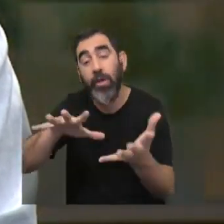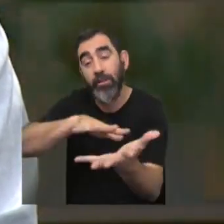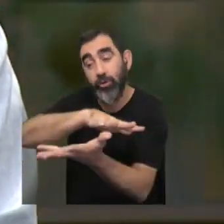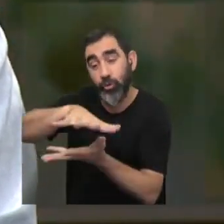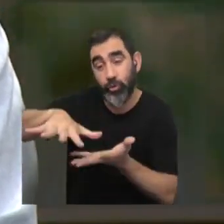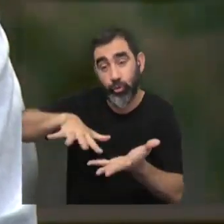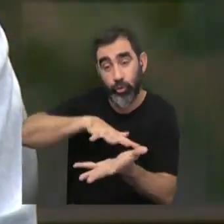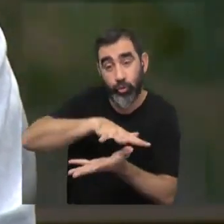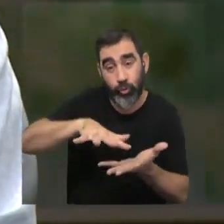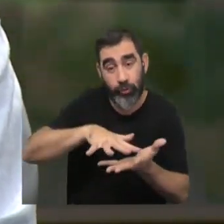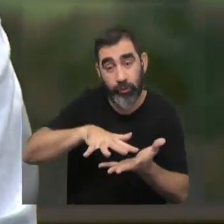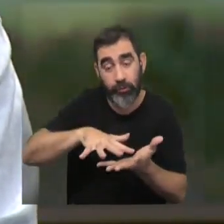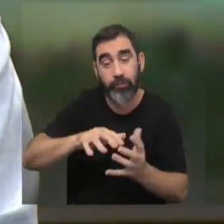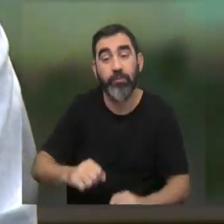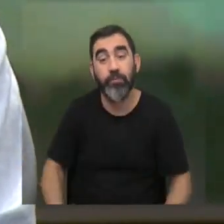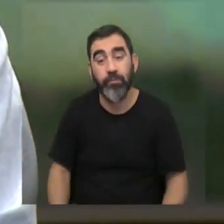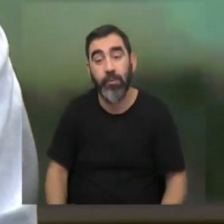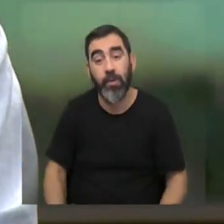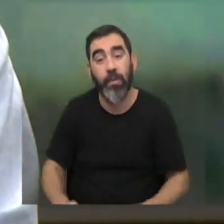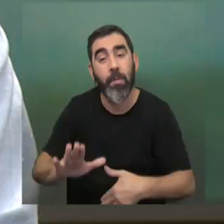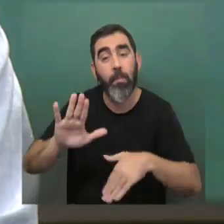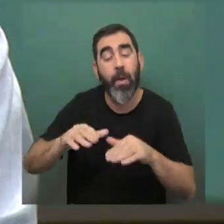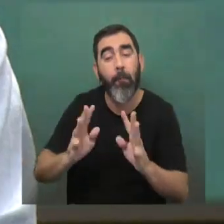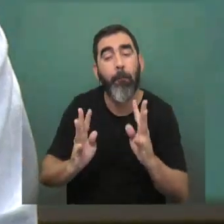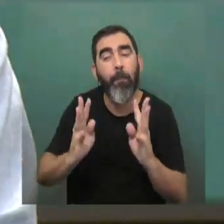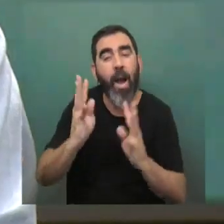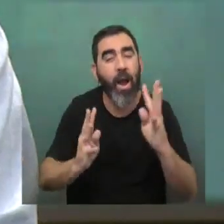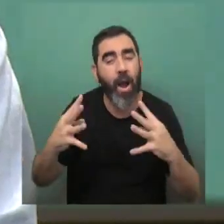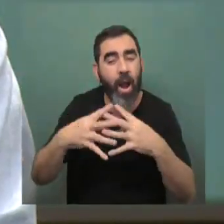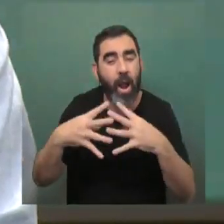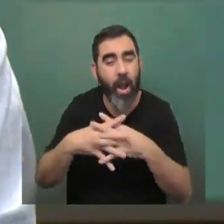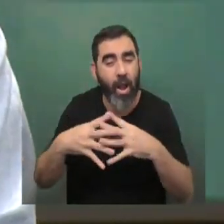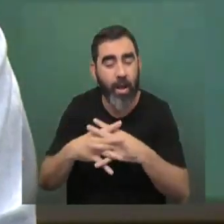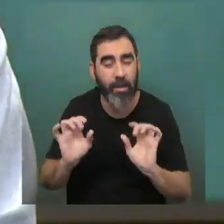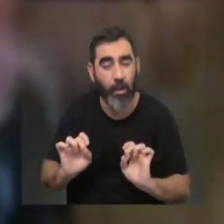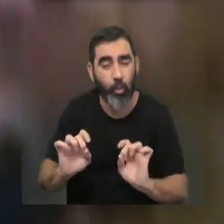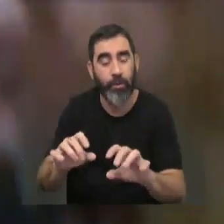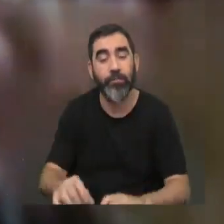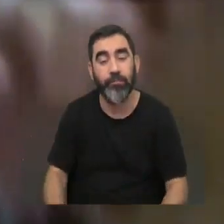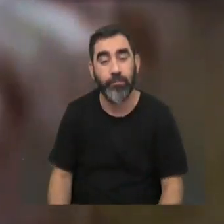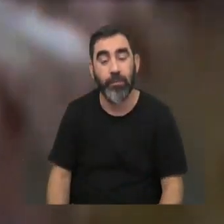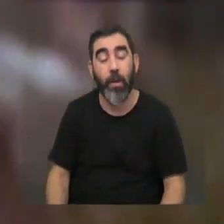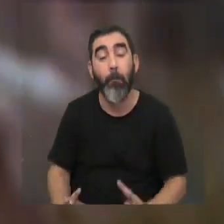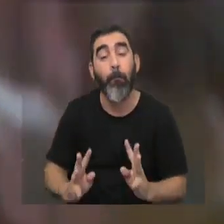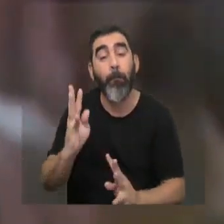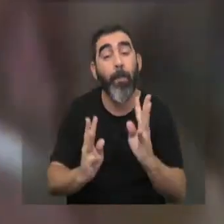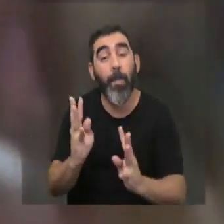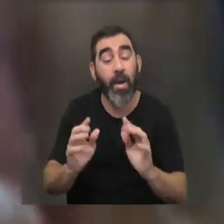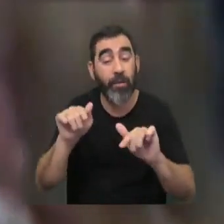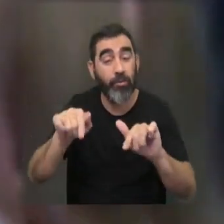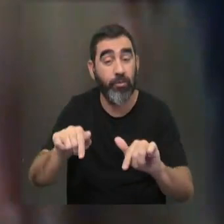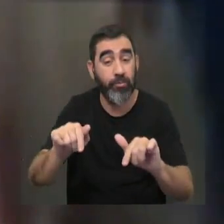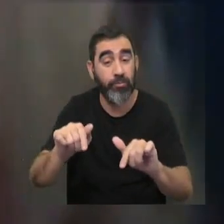donde justamente la cobertura está dominada por pajonales de forma natural. Ahí está, porque el pastizal forma parte de lo